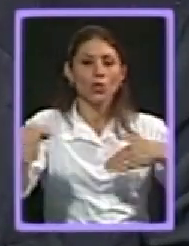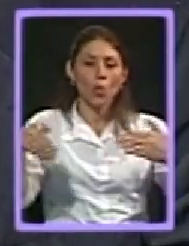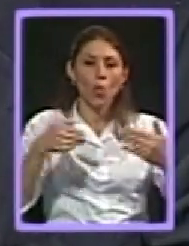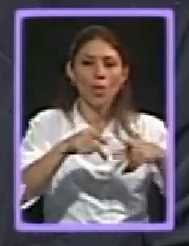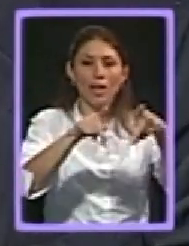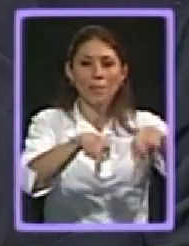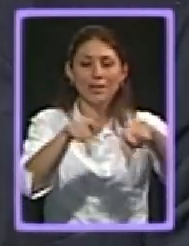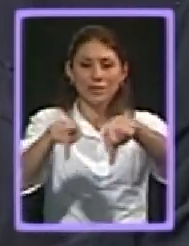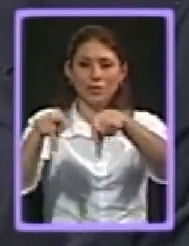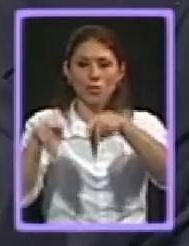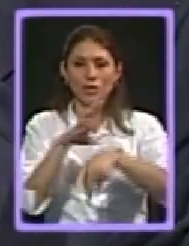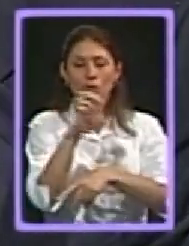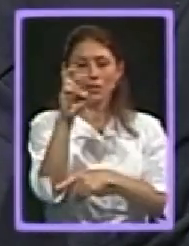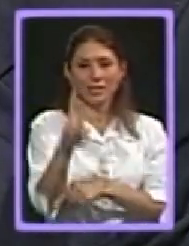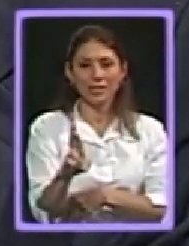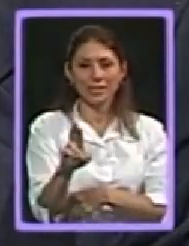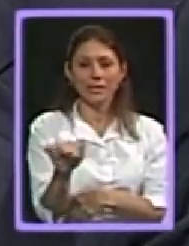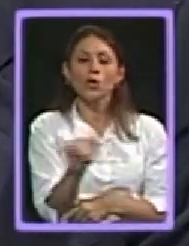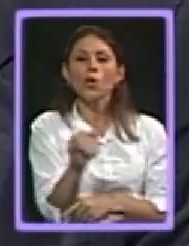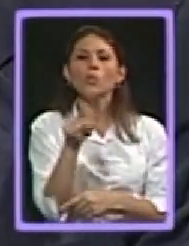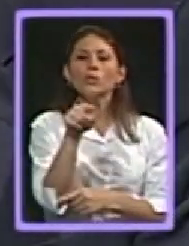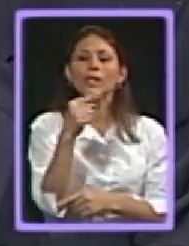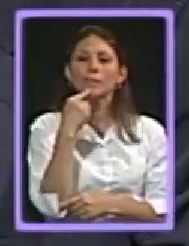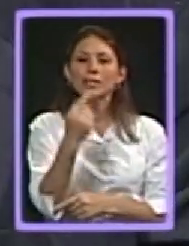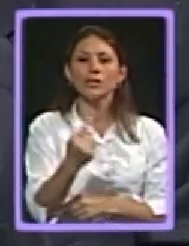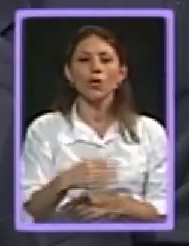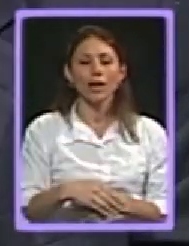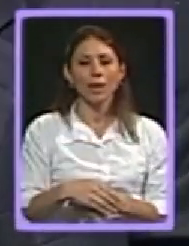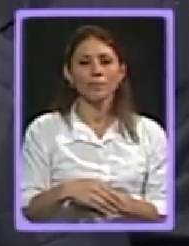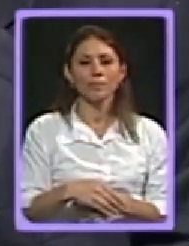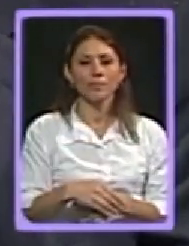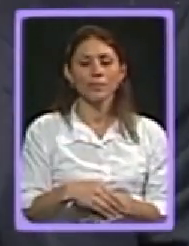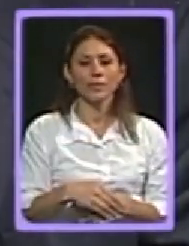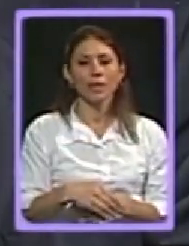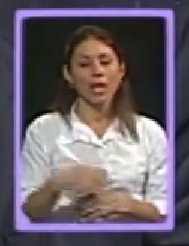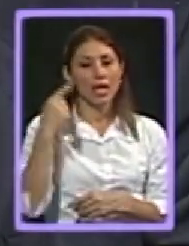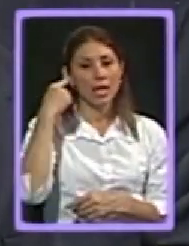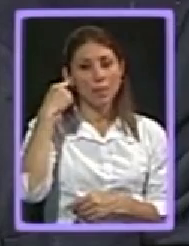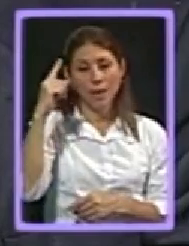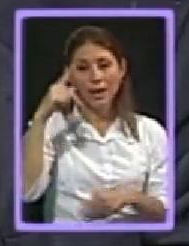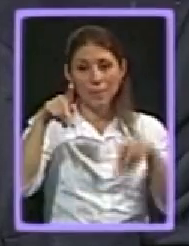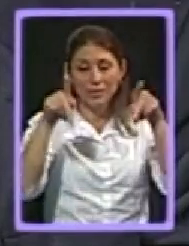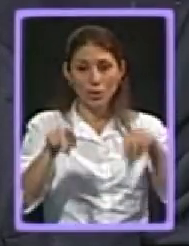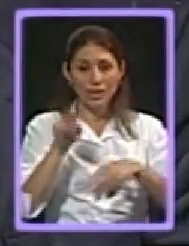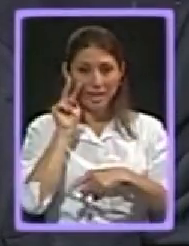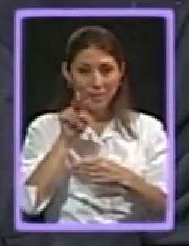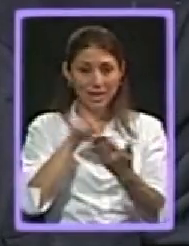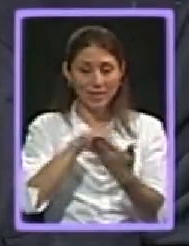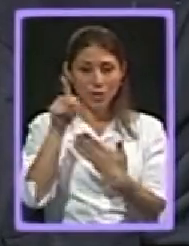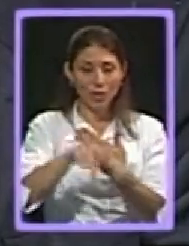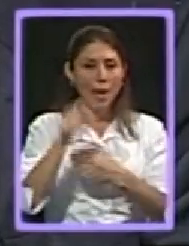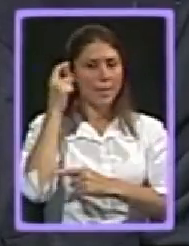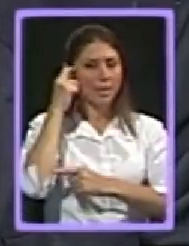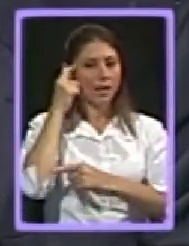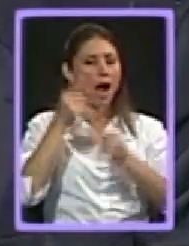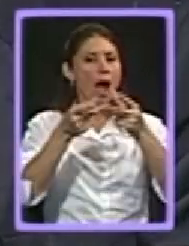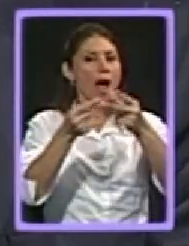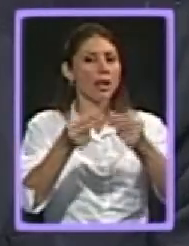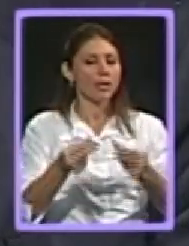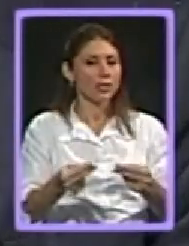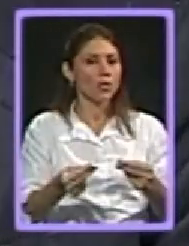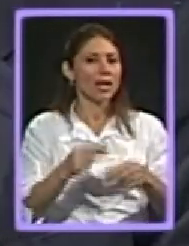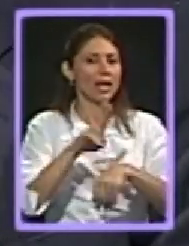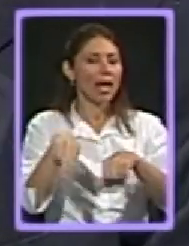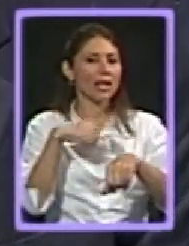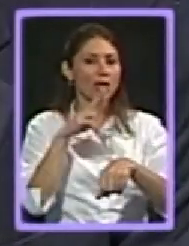costarricense. Como usted menciona, y para muchos de los que nos ven pensarán que la tesorería efectivamente debe ser